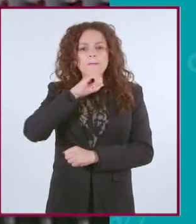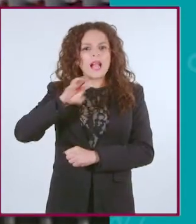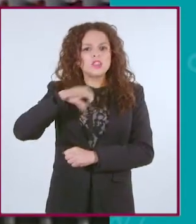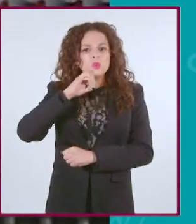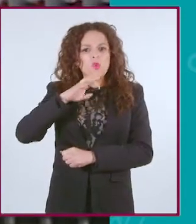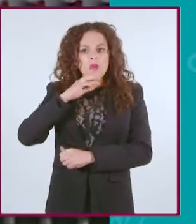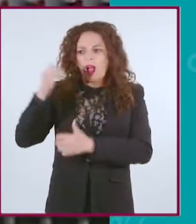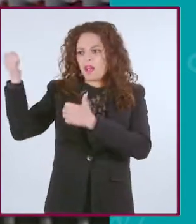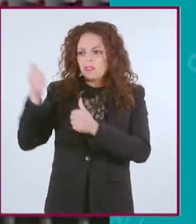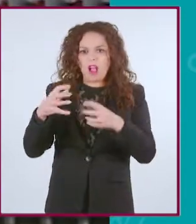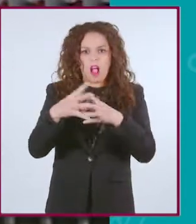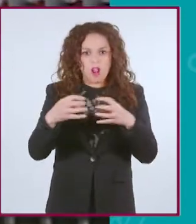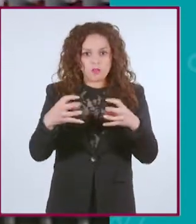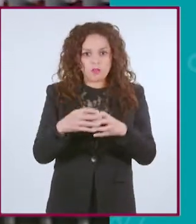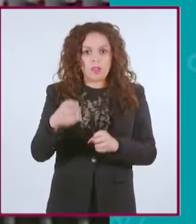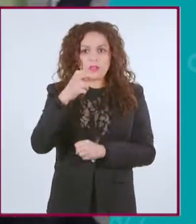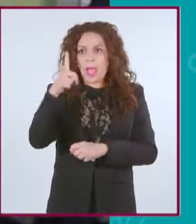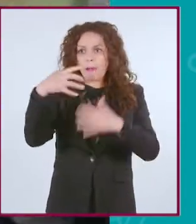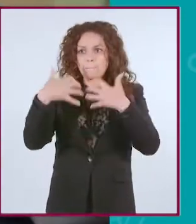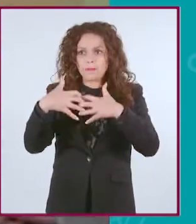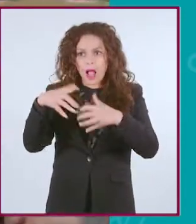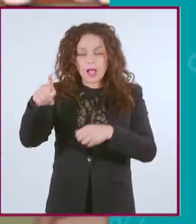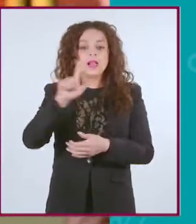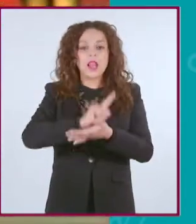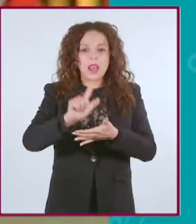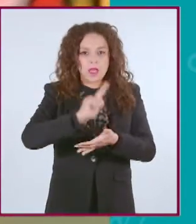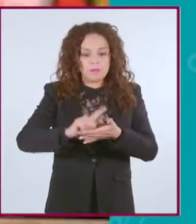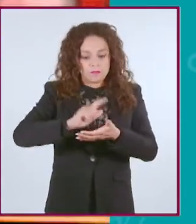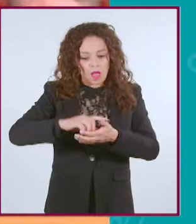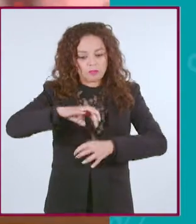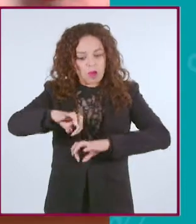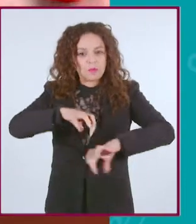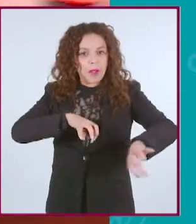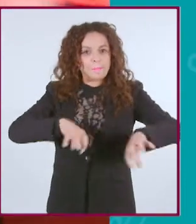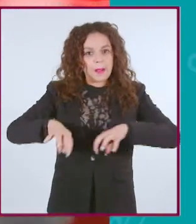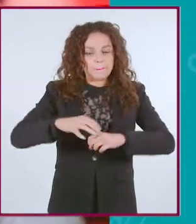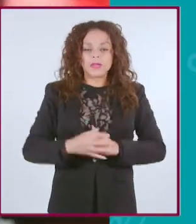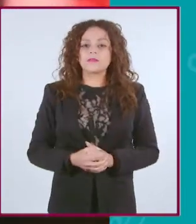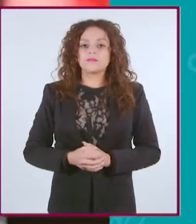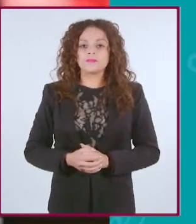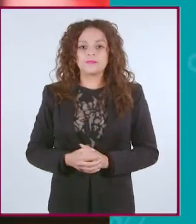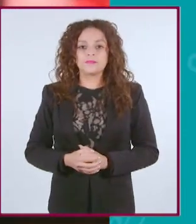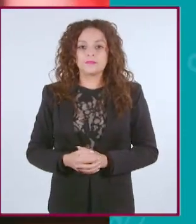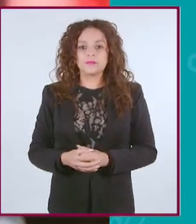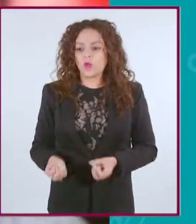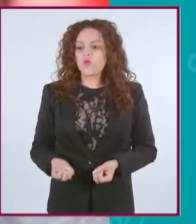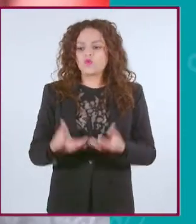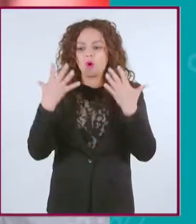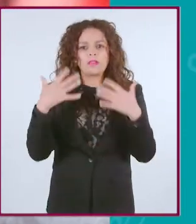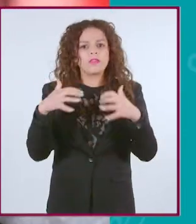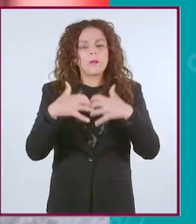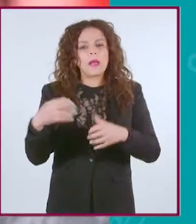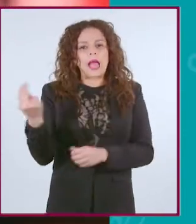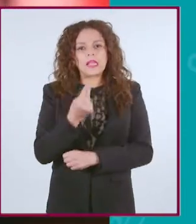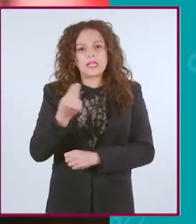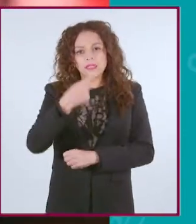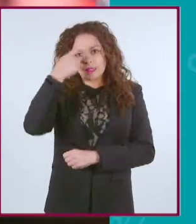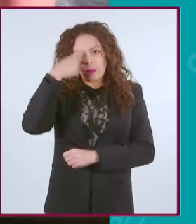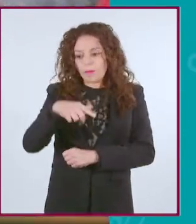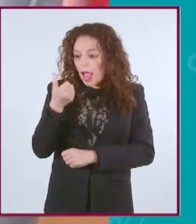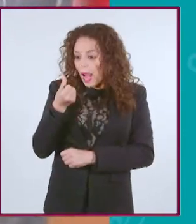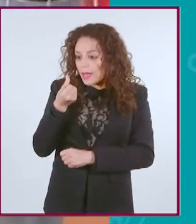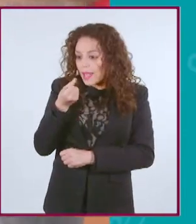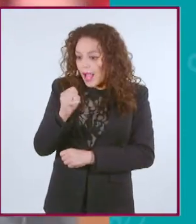absorbe toda esa cascarilla. ¿Cuántas máquinas necesitamos cuando empieza así para que termine con un hilito? Con este